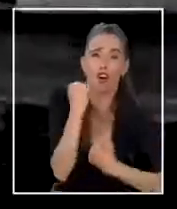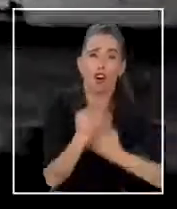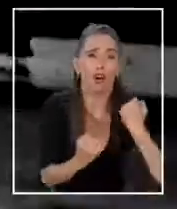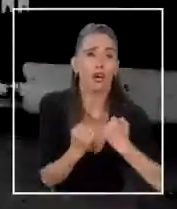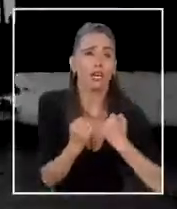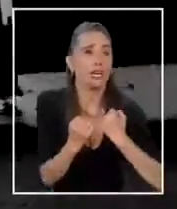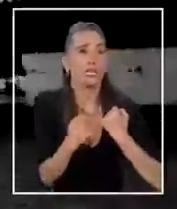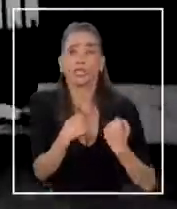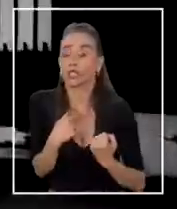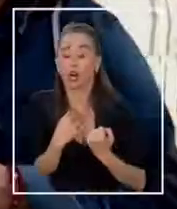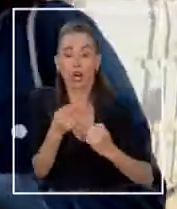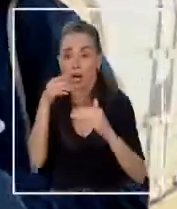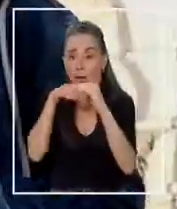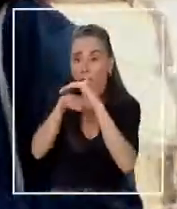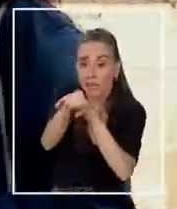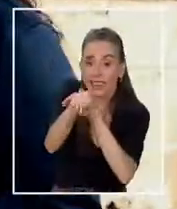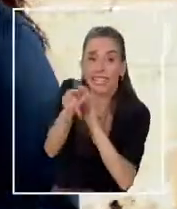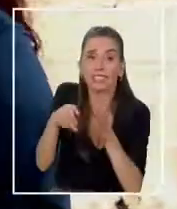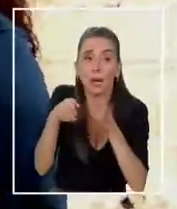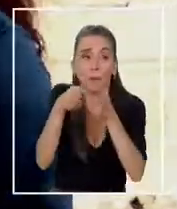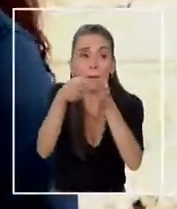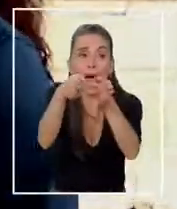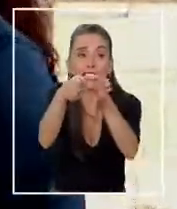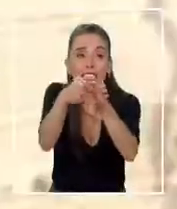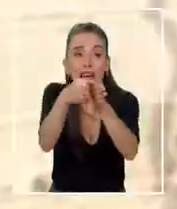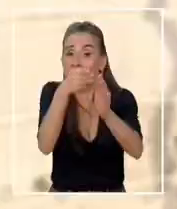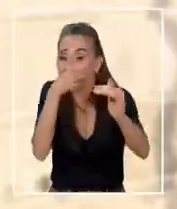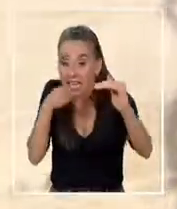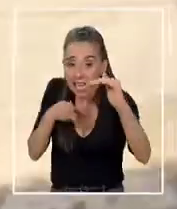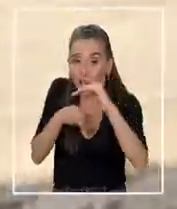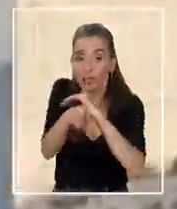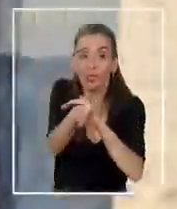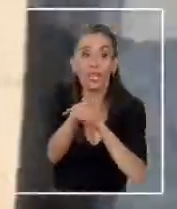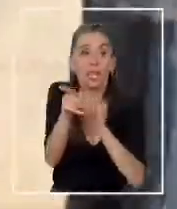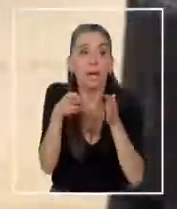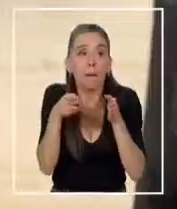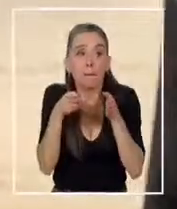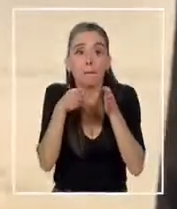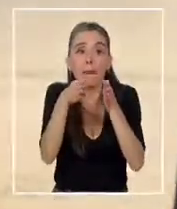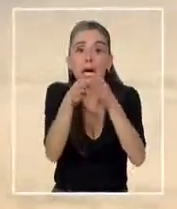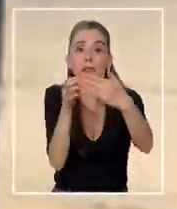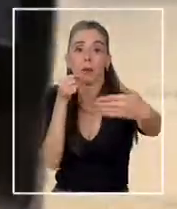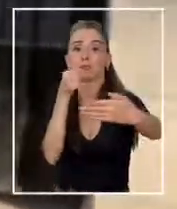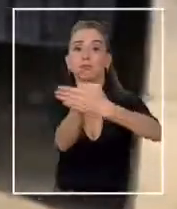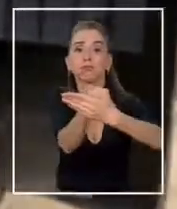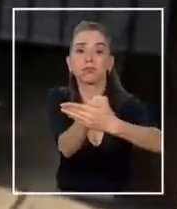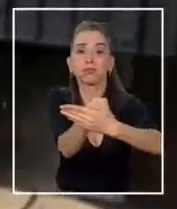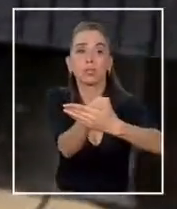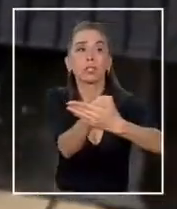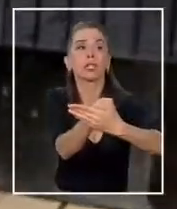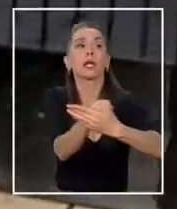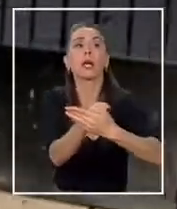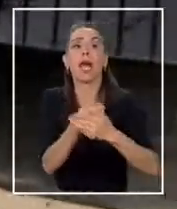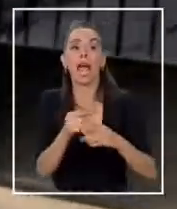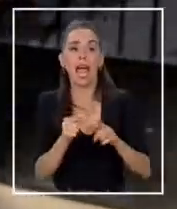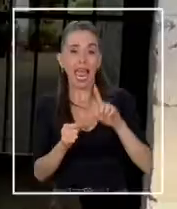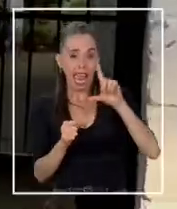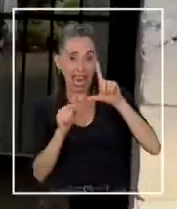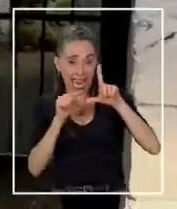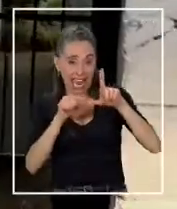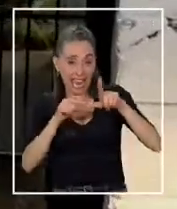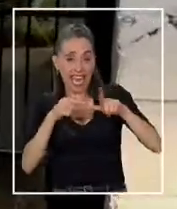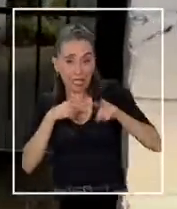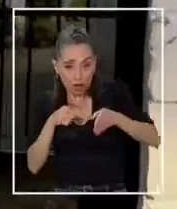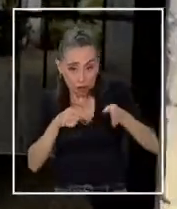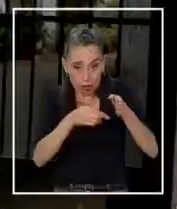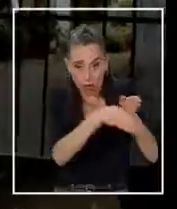Y me metí a este pasaje. A este pasaje, que es un pasaje sin salida, porque es en L. Y